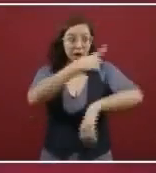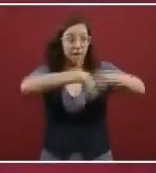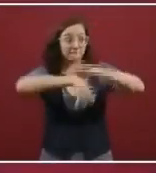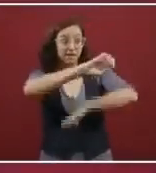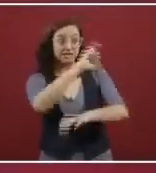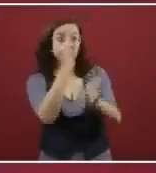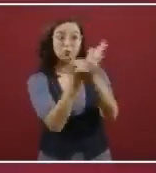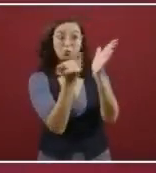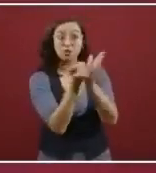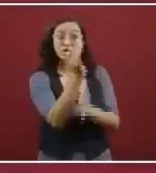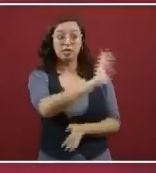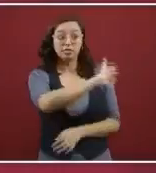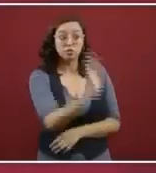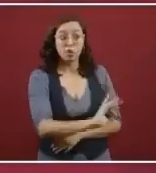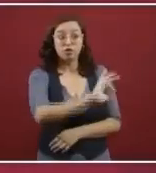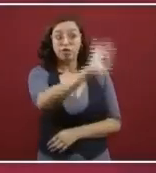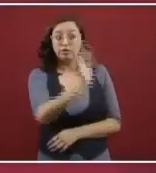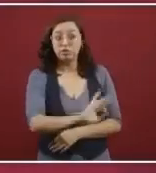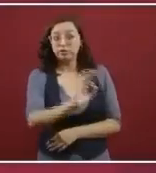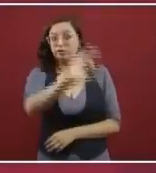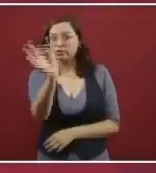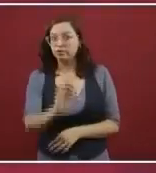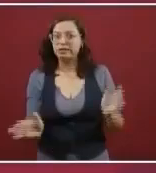porque en el periodo neoliberal